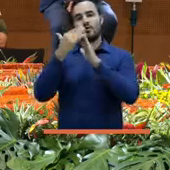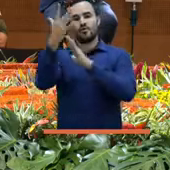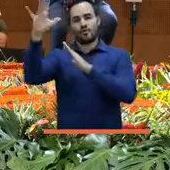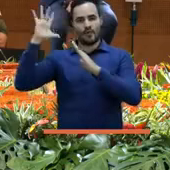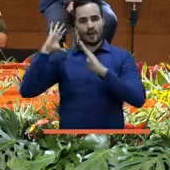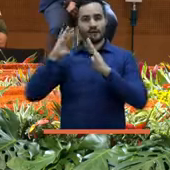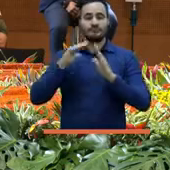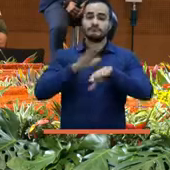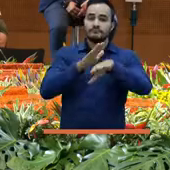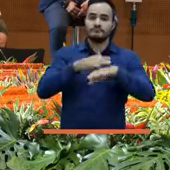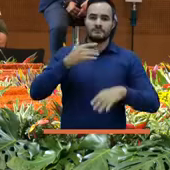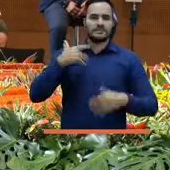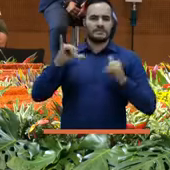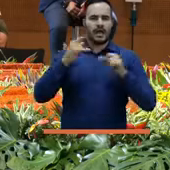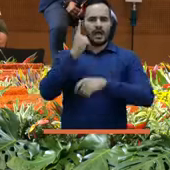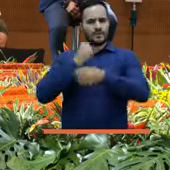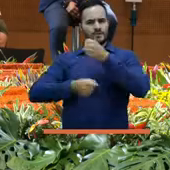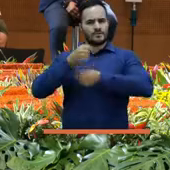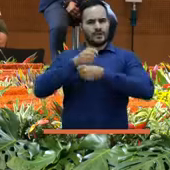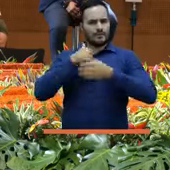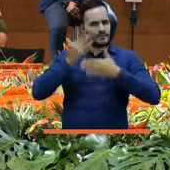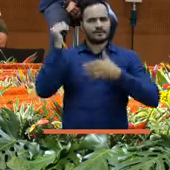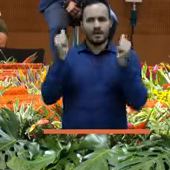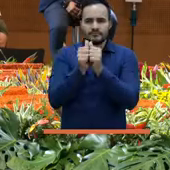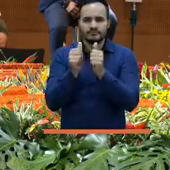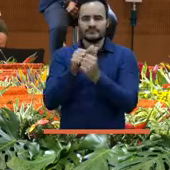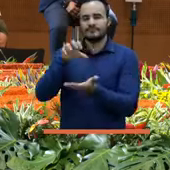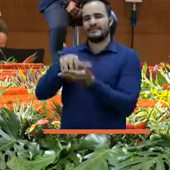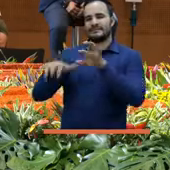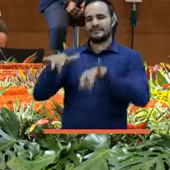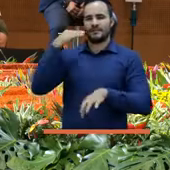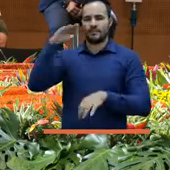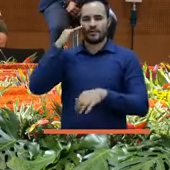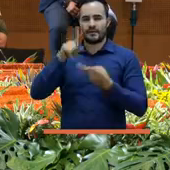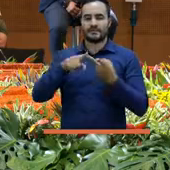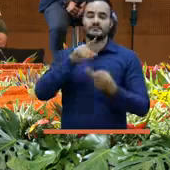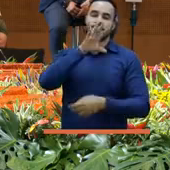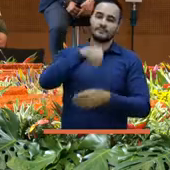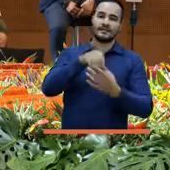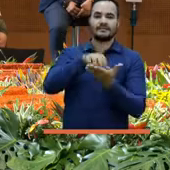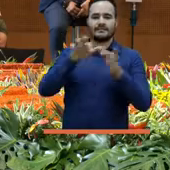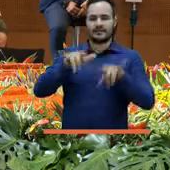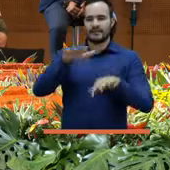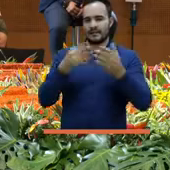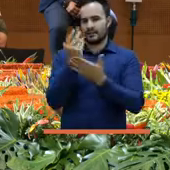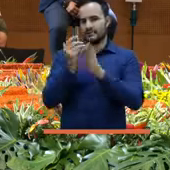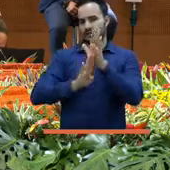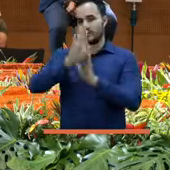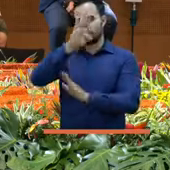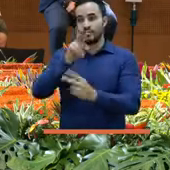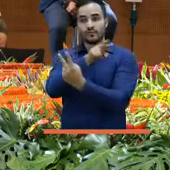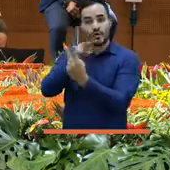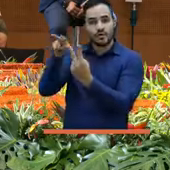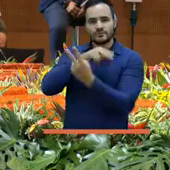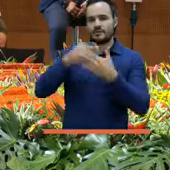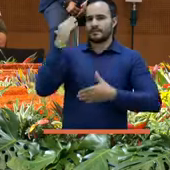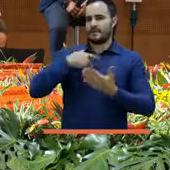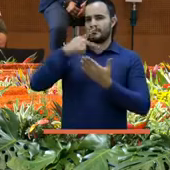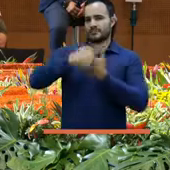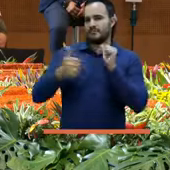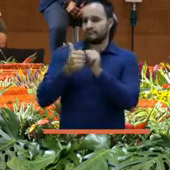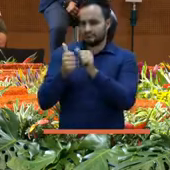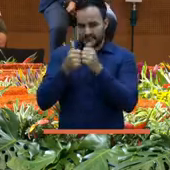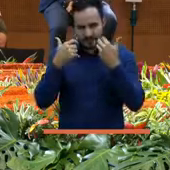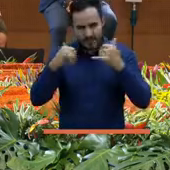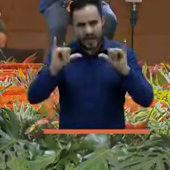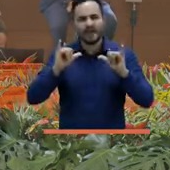un trabajo desde el año pasado con la secretaria de las mujeres de medellín y con la secretaría de desarrollo económico enfocado justamente